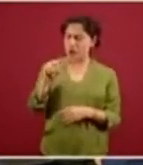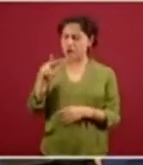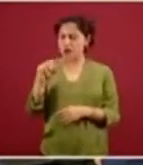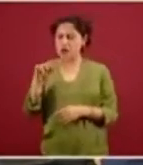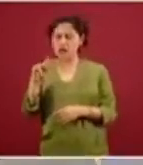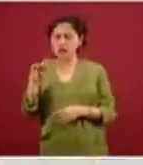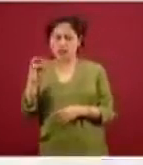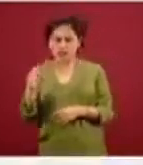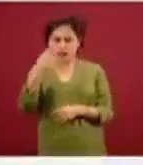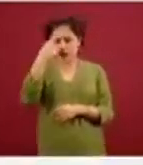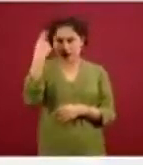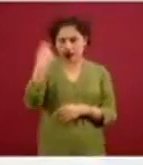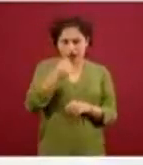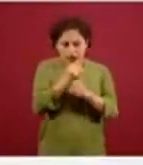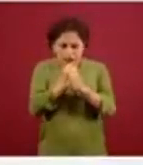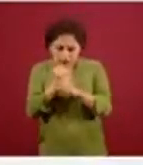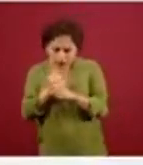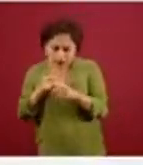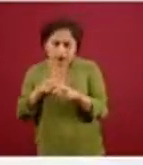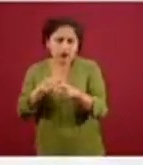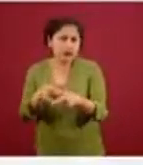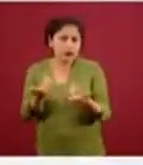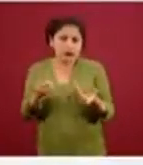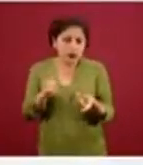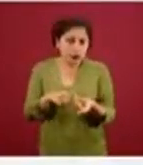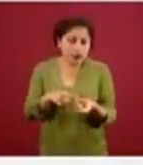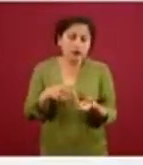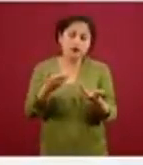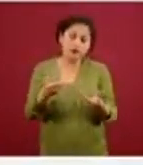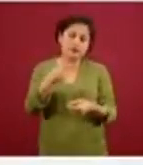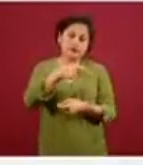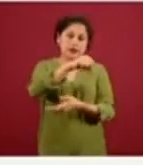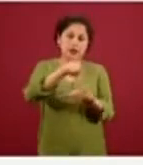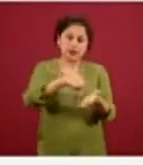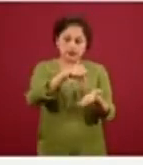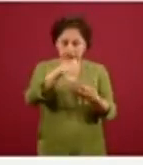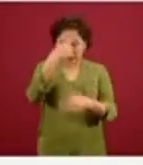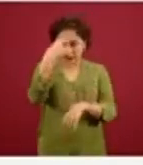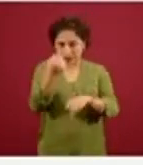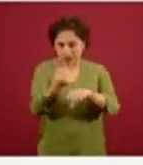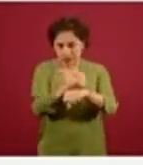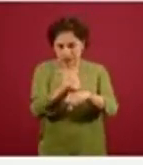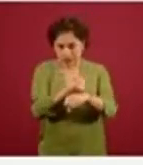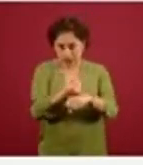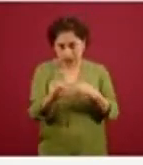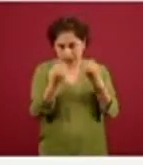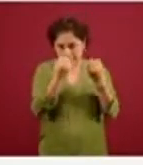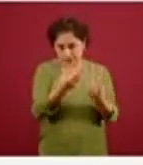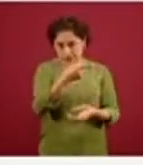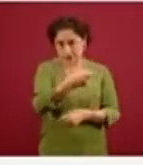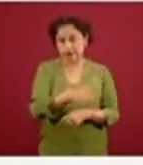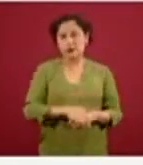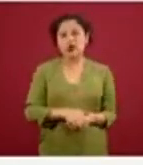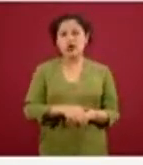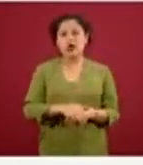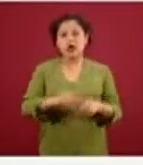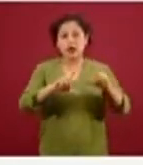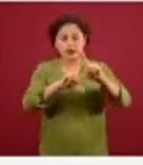de investigación en COVID-19? En los bancos de sangre. Todos los estados de México, todas las